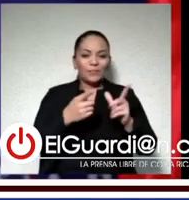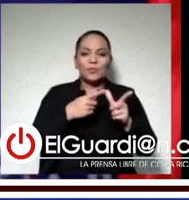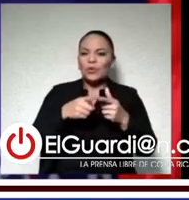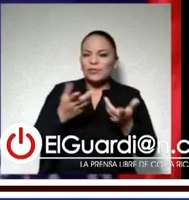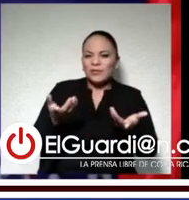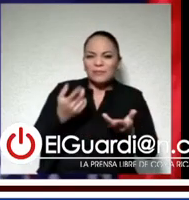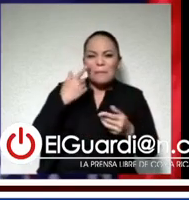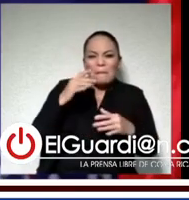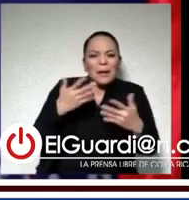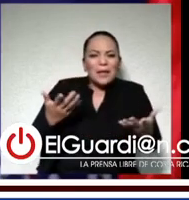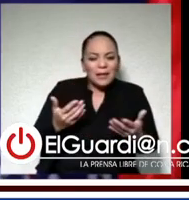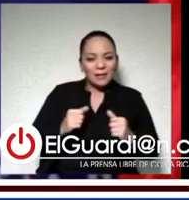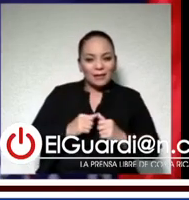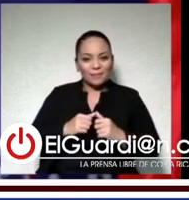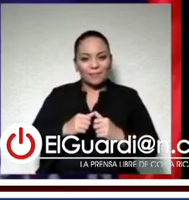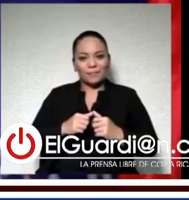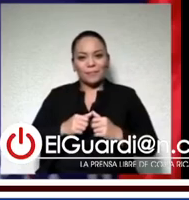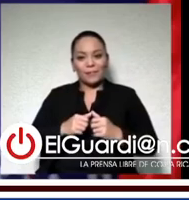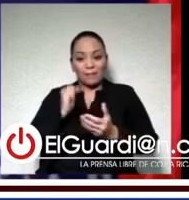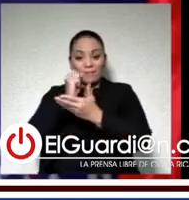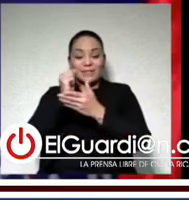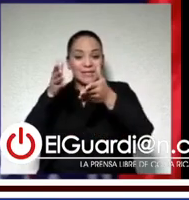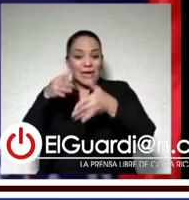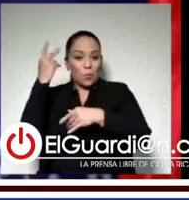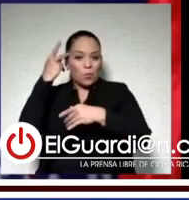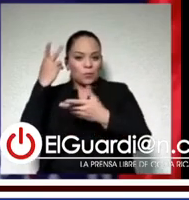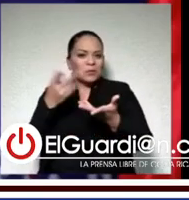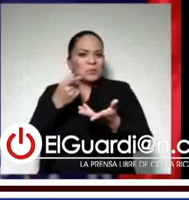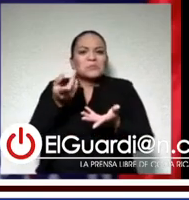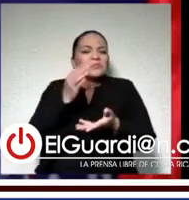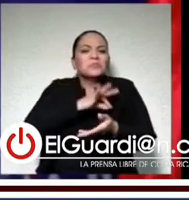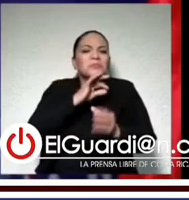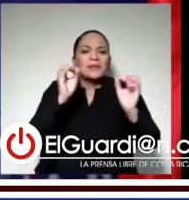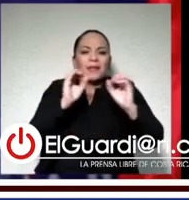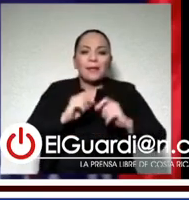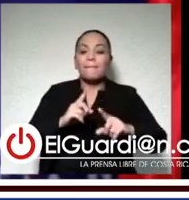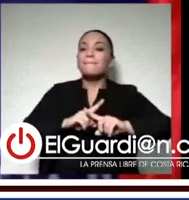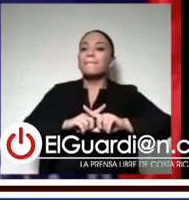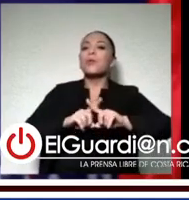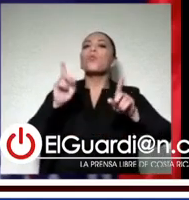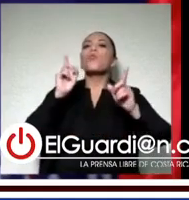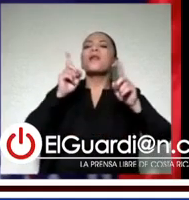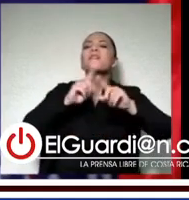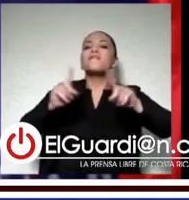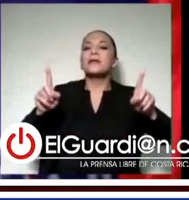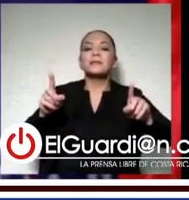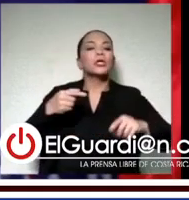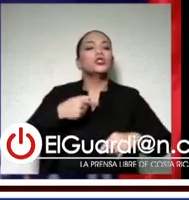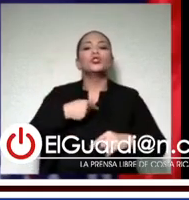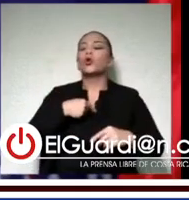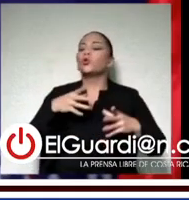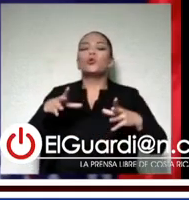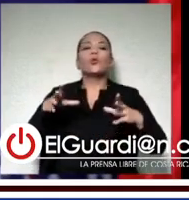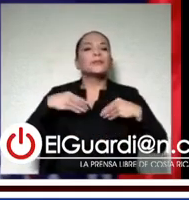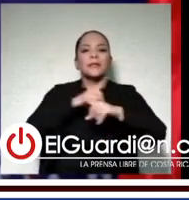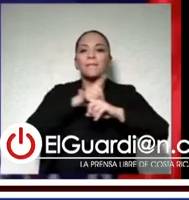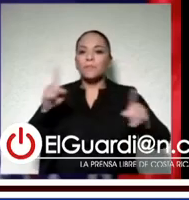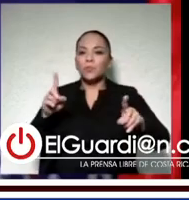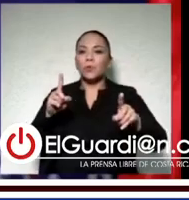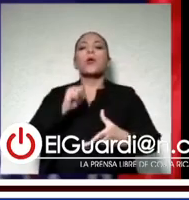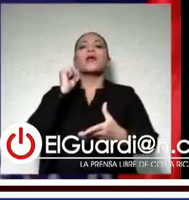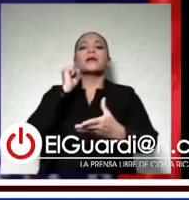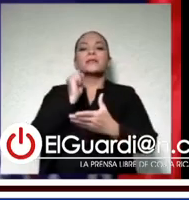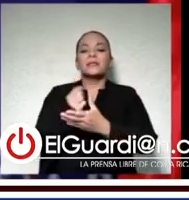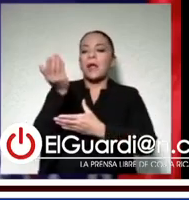no le ayuda a nadie, pero es una realidad. ¿Cuál es la diferencia? Que yo no dejo que me asesinen una ministra joven por hacer lo correcto, una